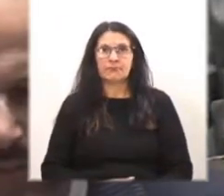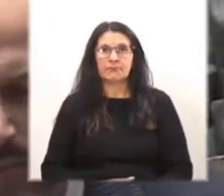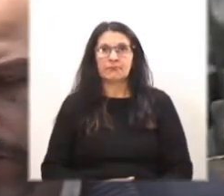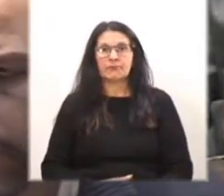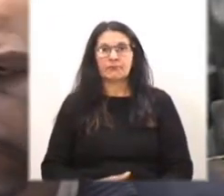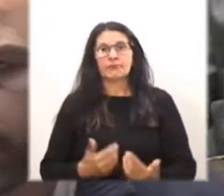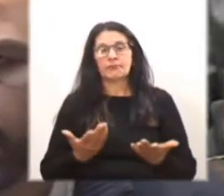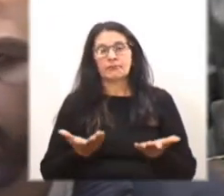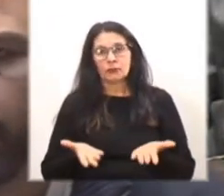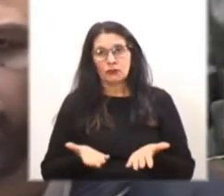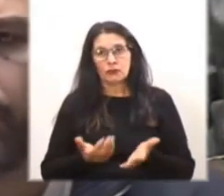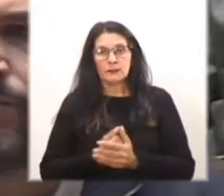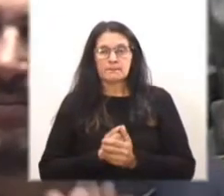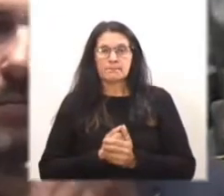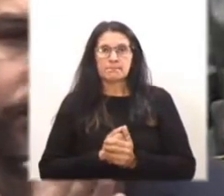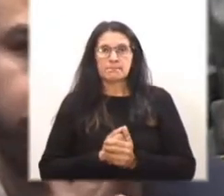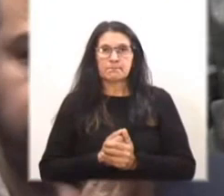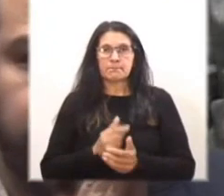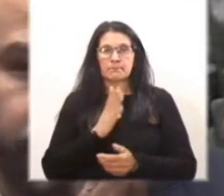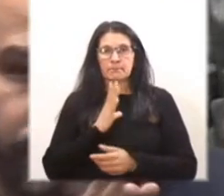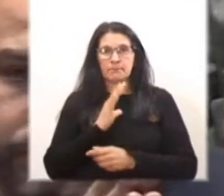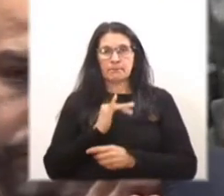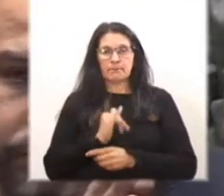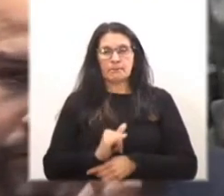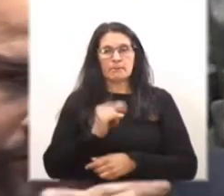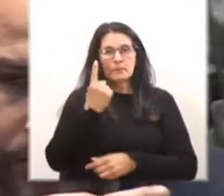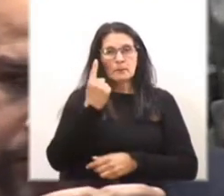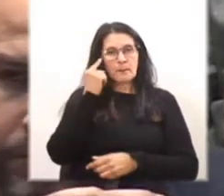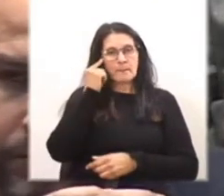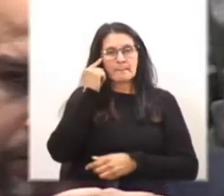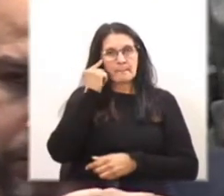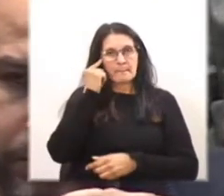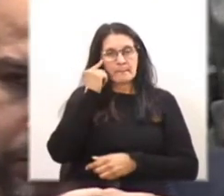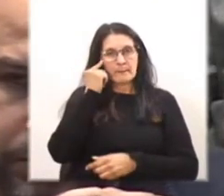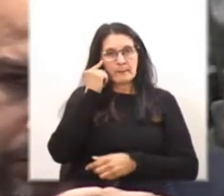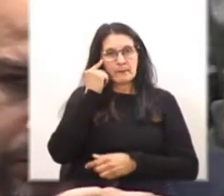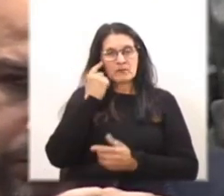Por tanto, presidente, hay un razonamiento